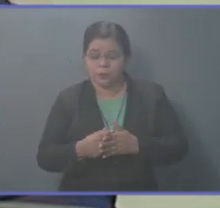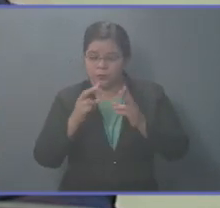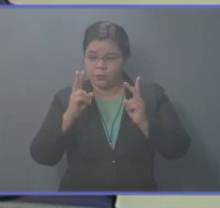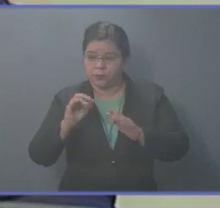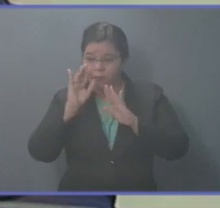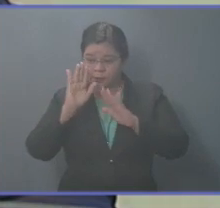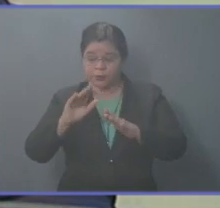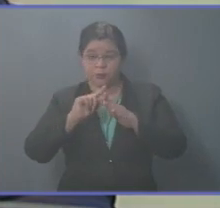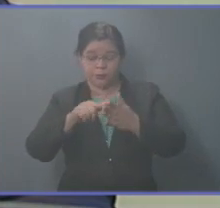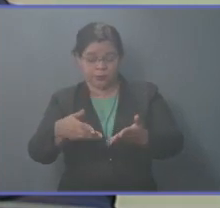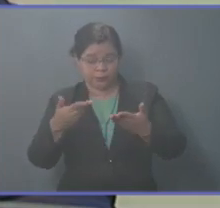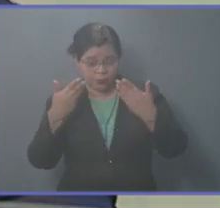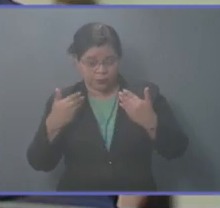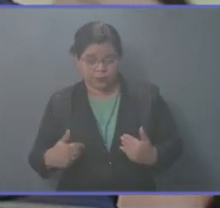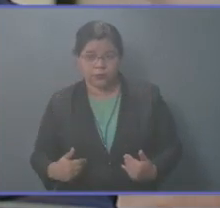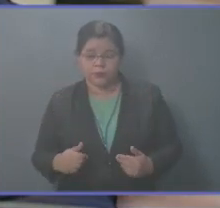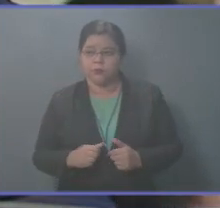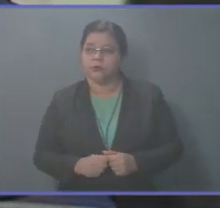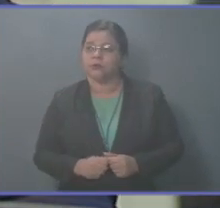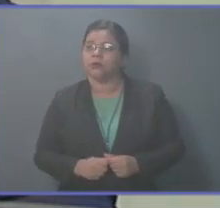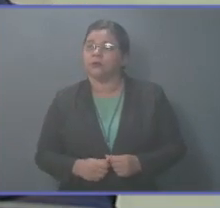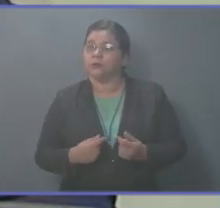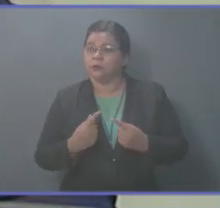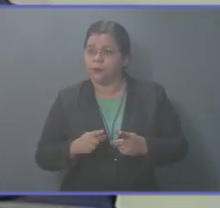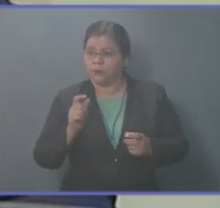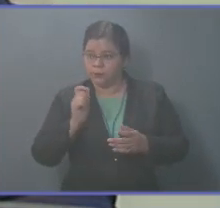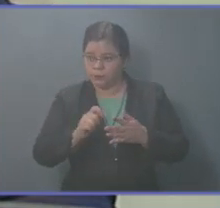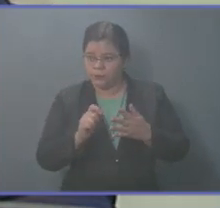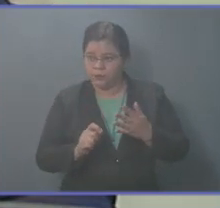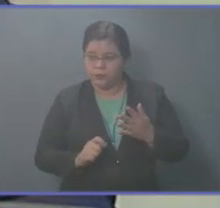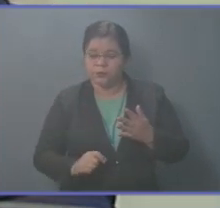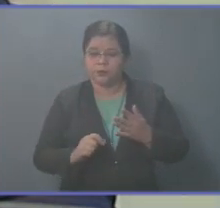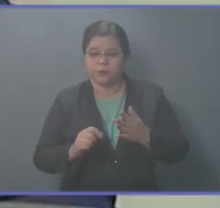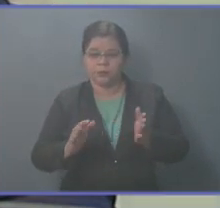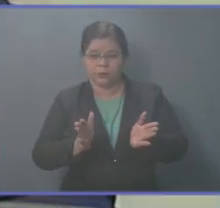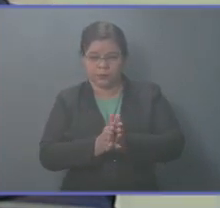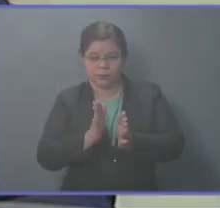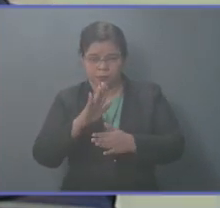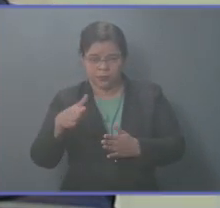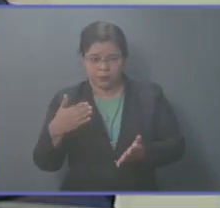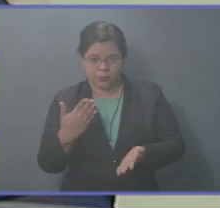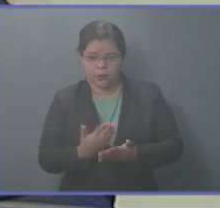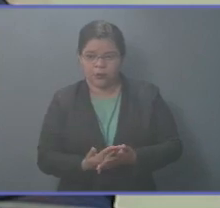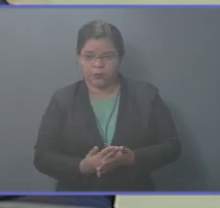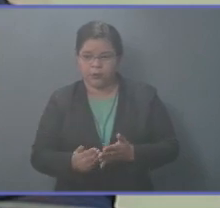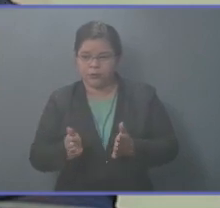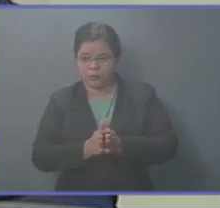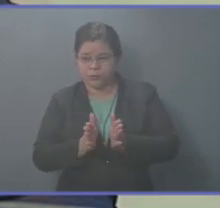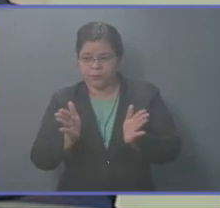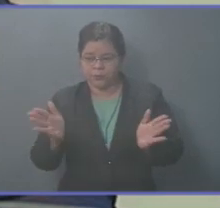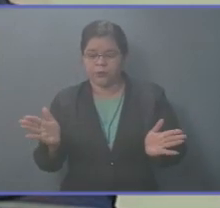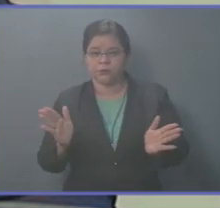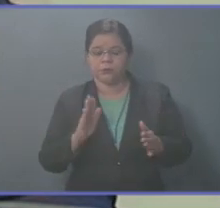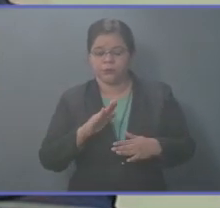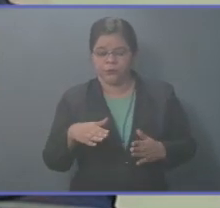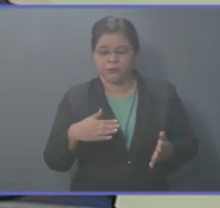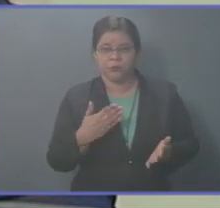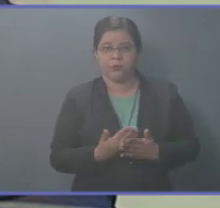del Estado del Derecho, el principio de separación orgánica de funciones y